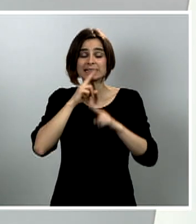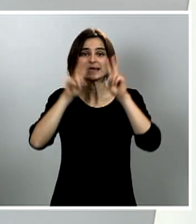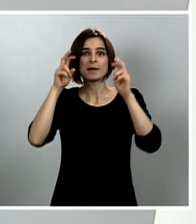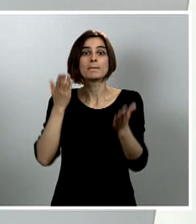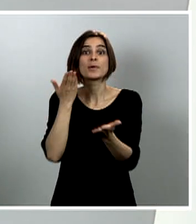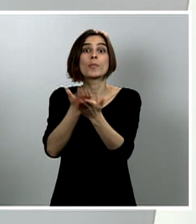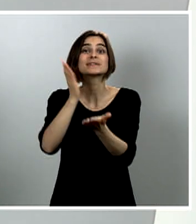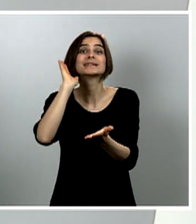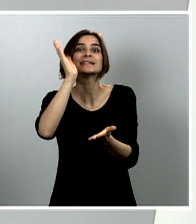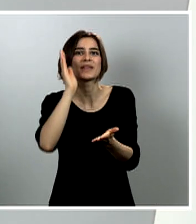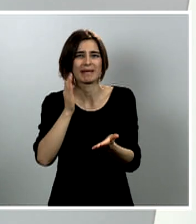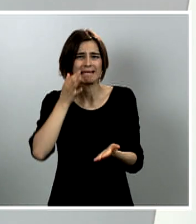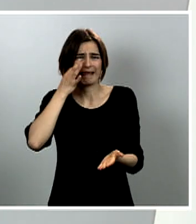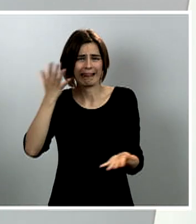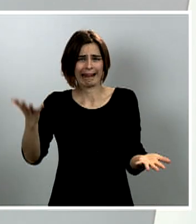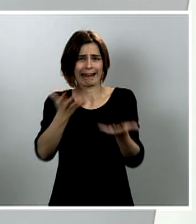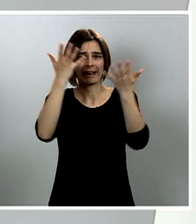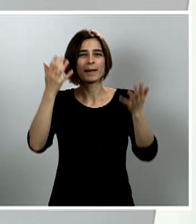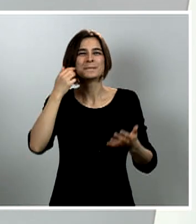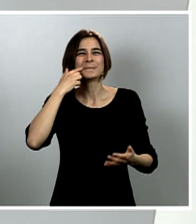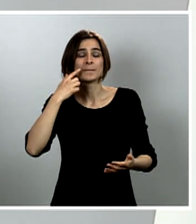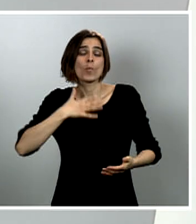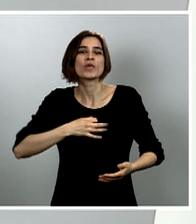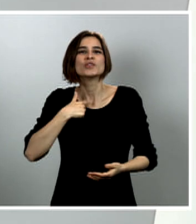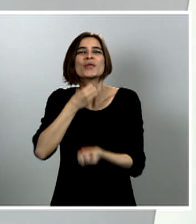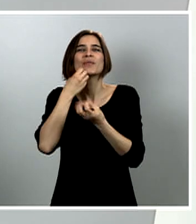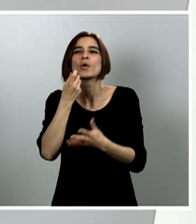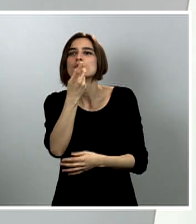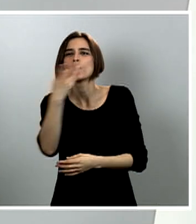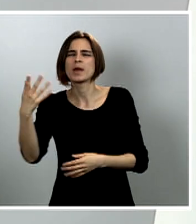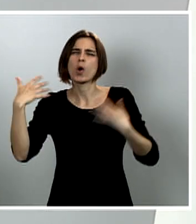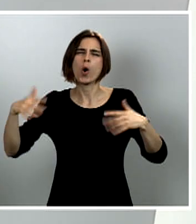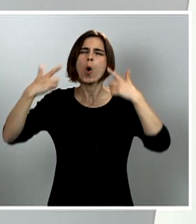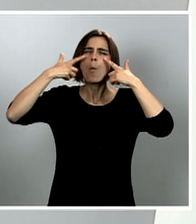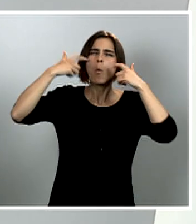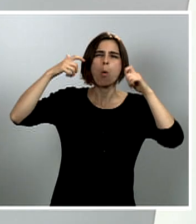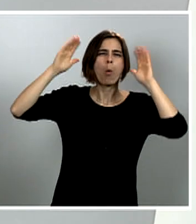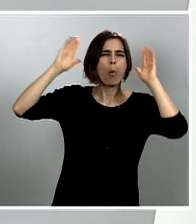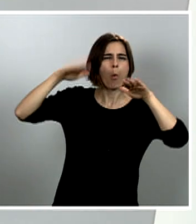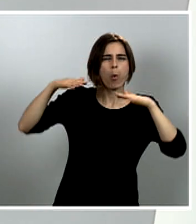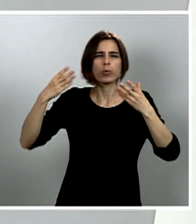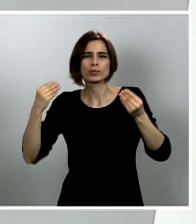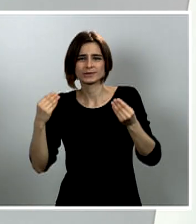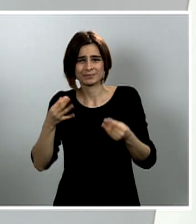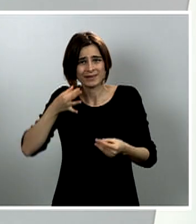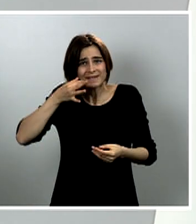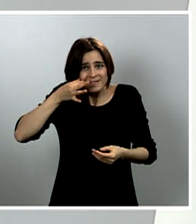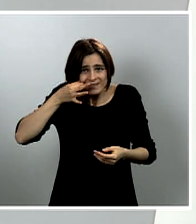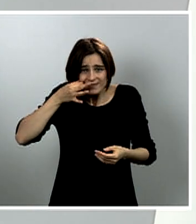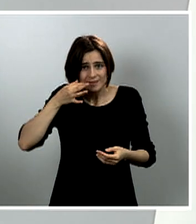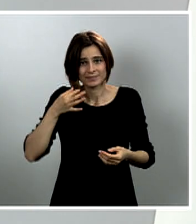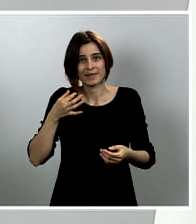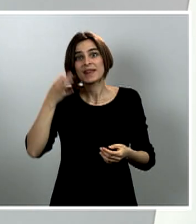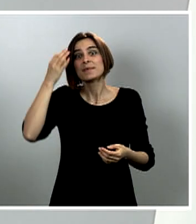anecdóticas. El número puede resultar, así visto, puede resultar muy grande el número, pero hay que pensar